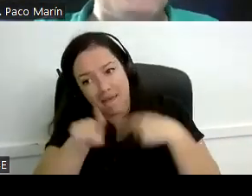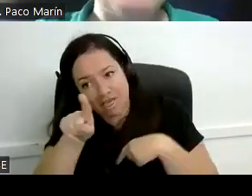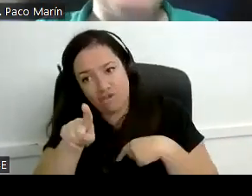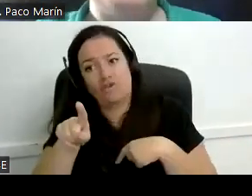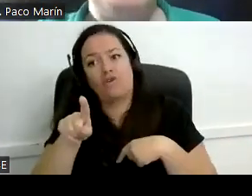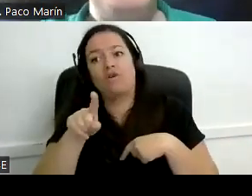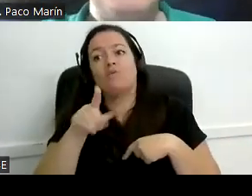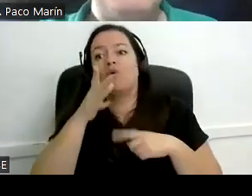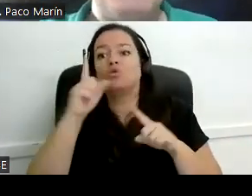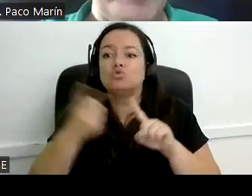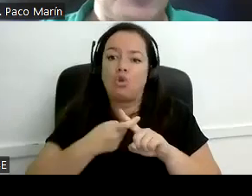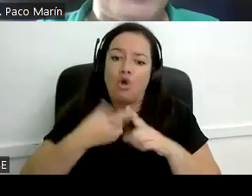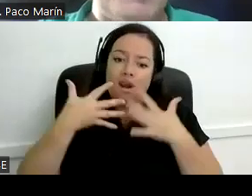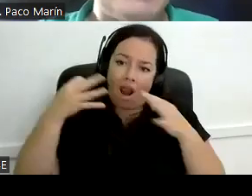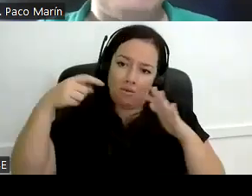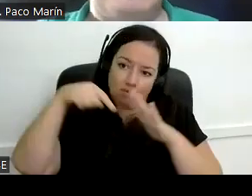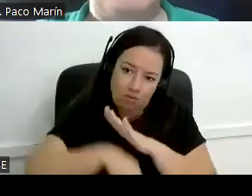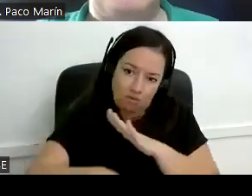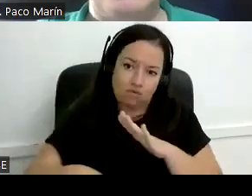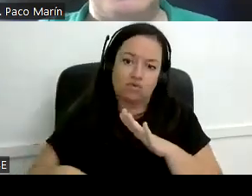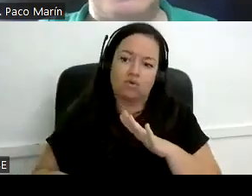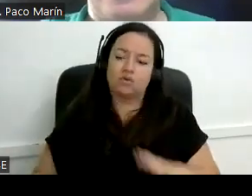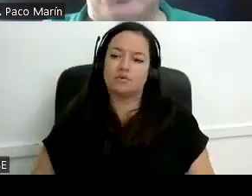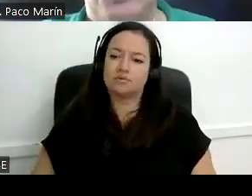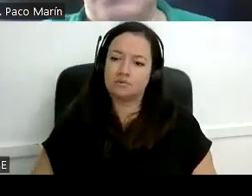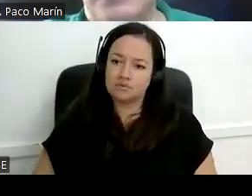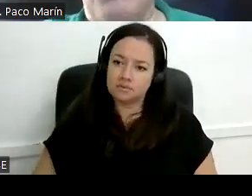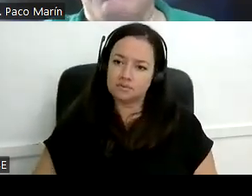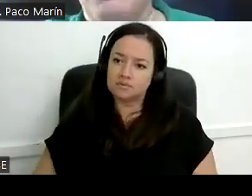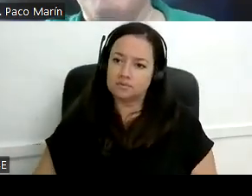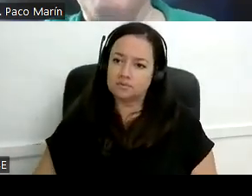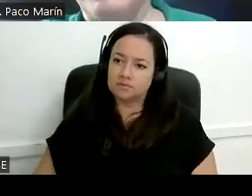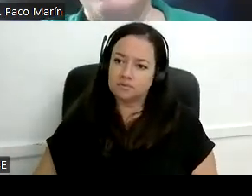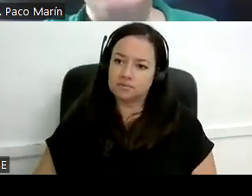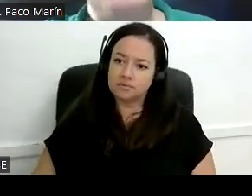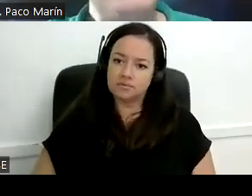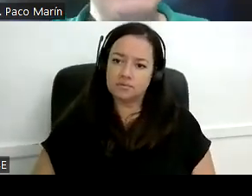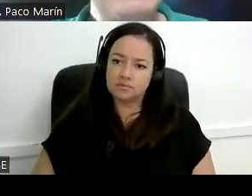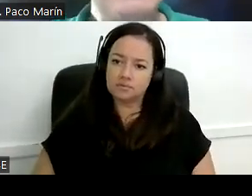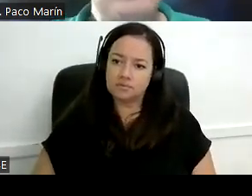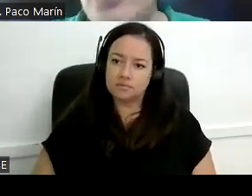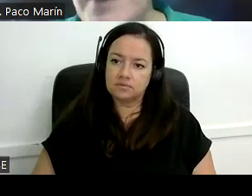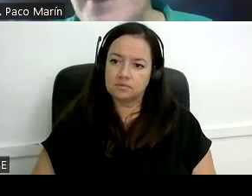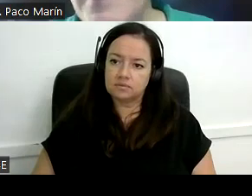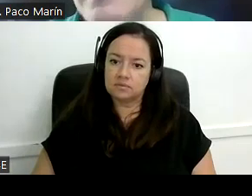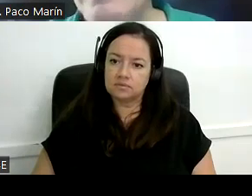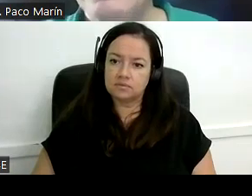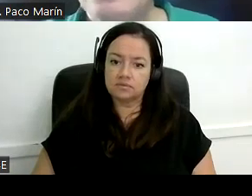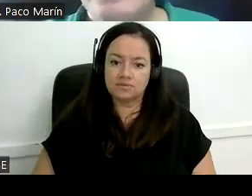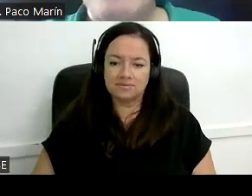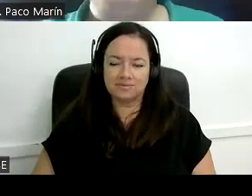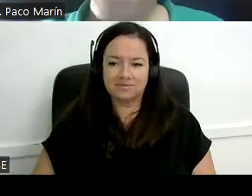un parche, que puede no ser eficaz a largo plazo. Y no sé si